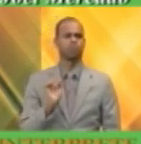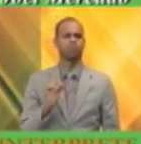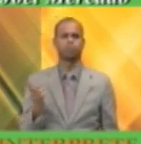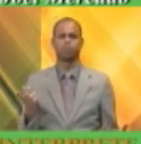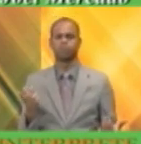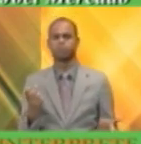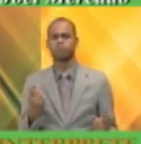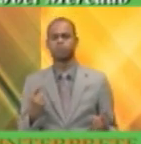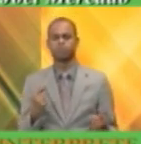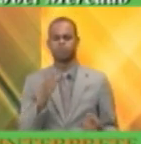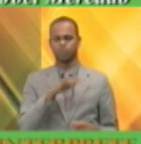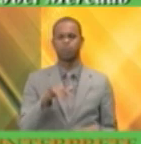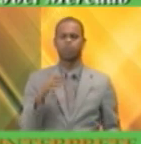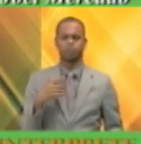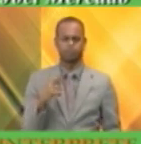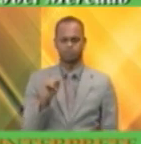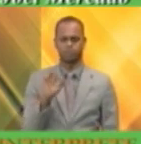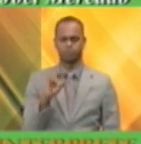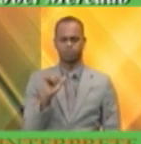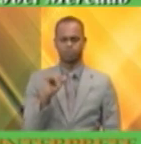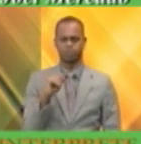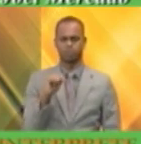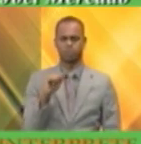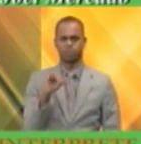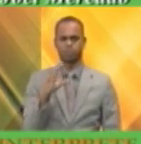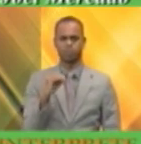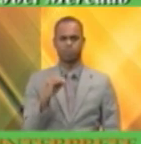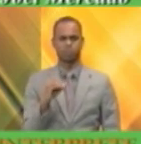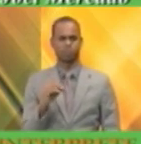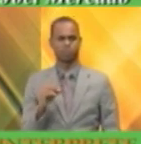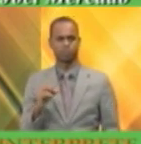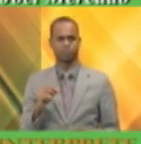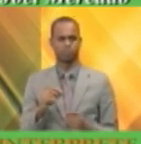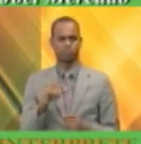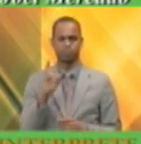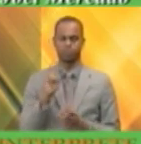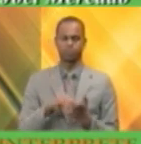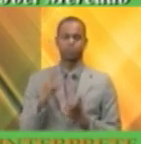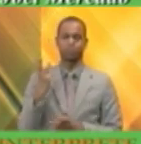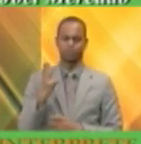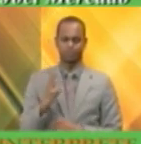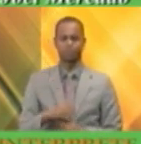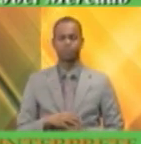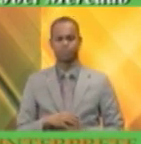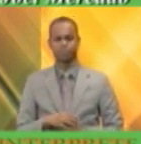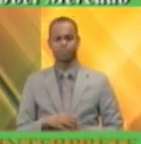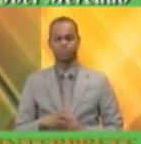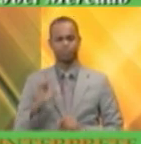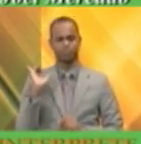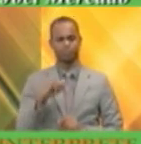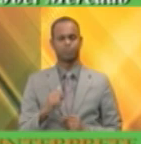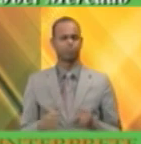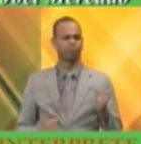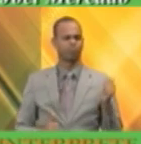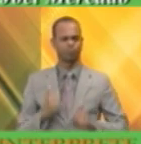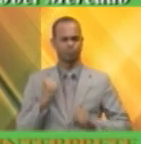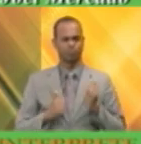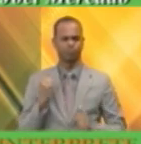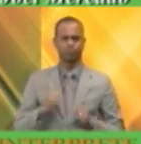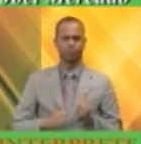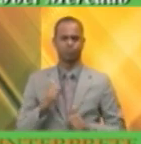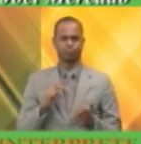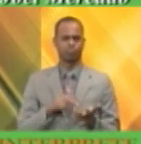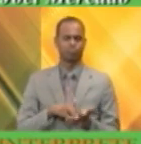en Toronto. Toronto. Ese Wemerton. Sí, ahí lo dice. Sí. Toronto 2016. Sí, ese es el jovencito. Wemerton. En su